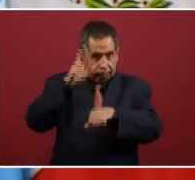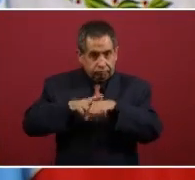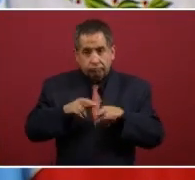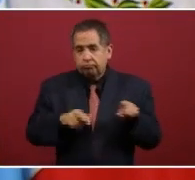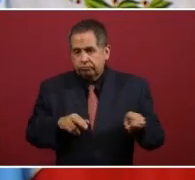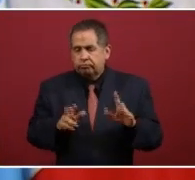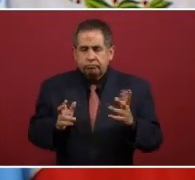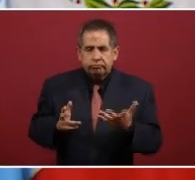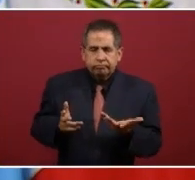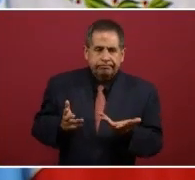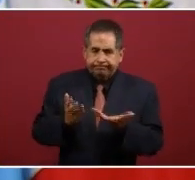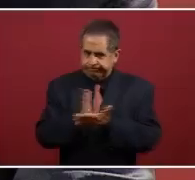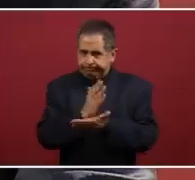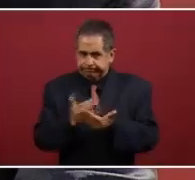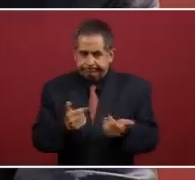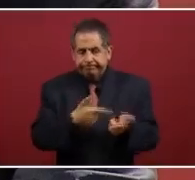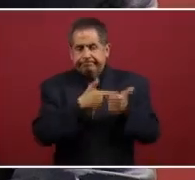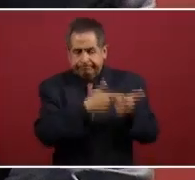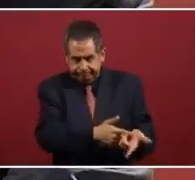Entonces,